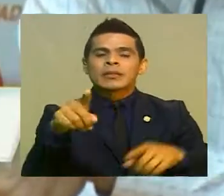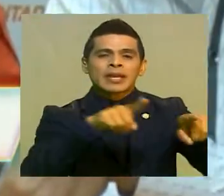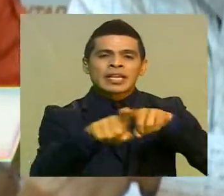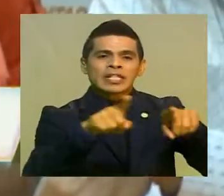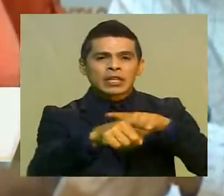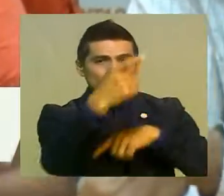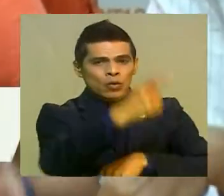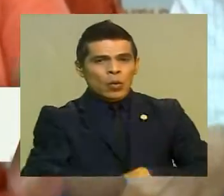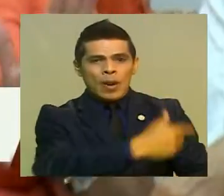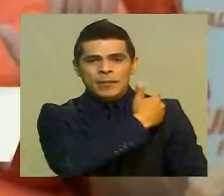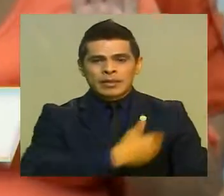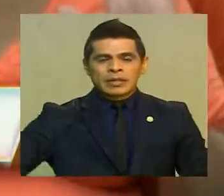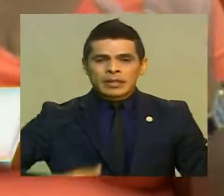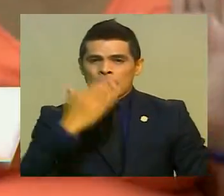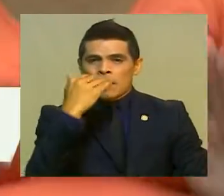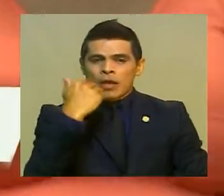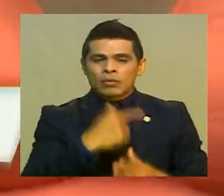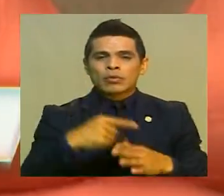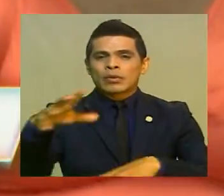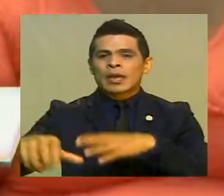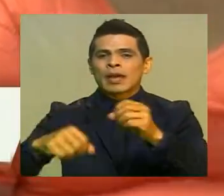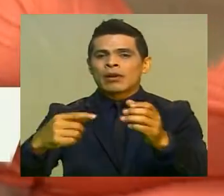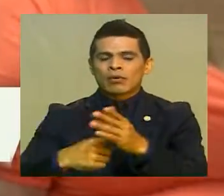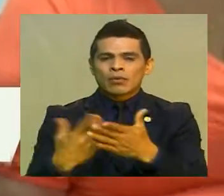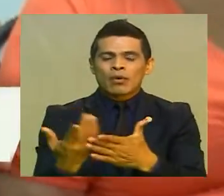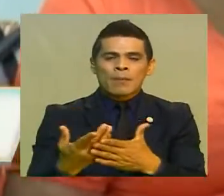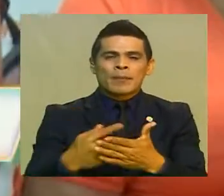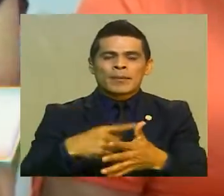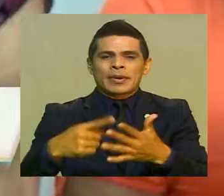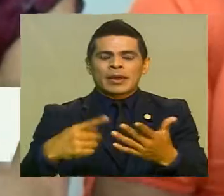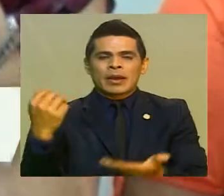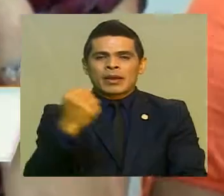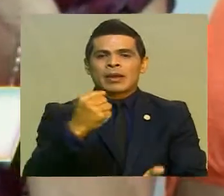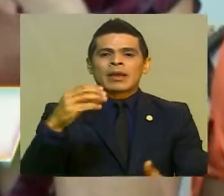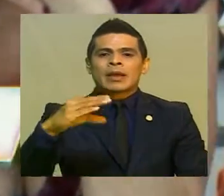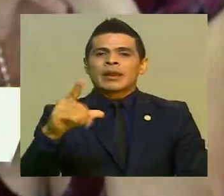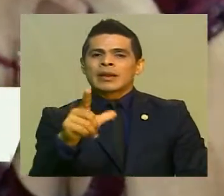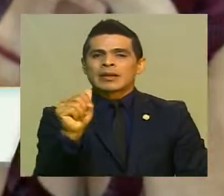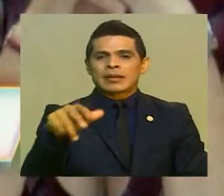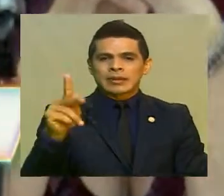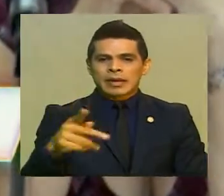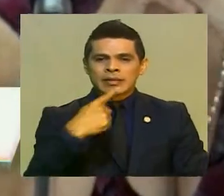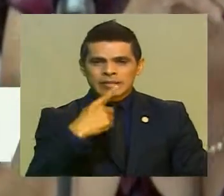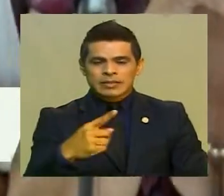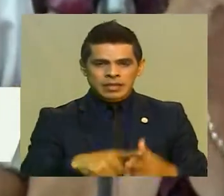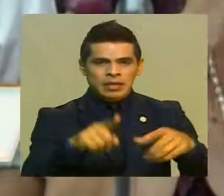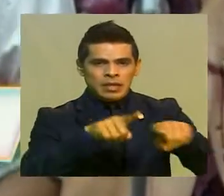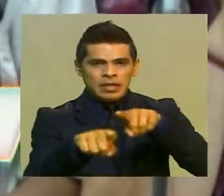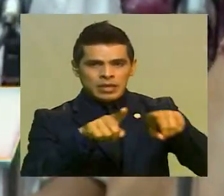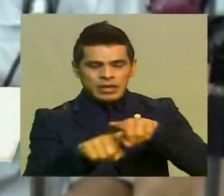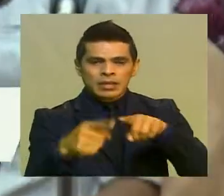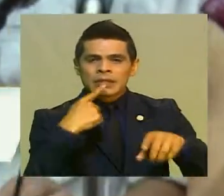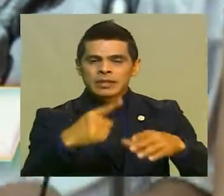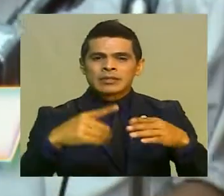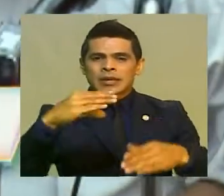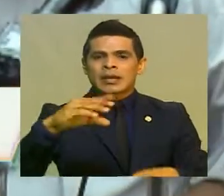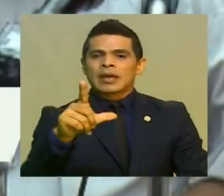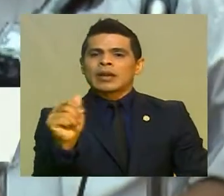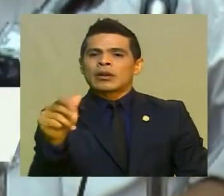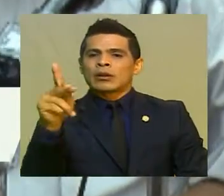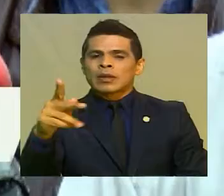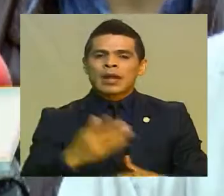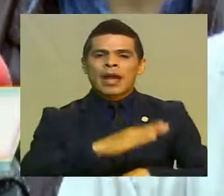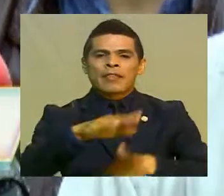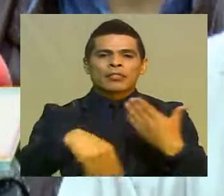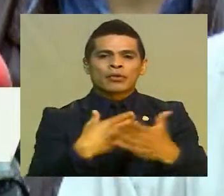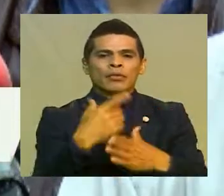maduro quien importa alimentos sobre todo los que están incluidas en las bolsas del club pese a esta crítica solicitó que los clave llegaran a todas las